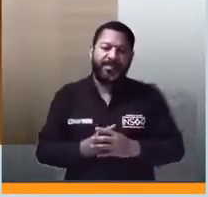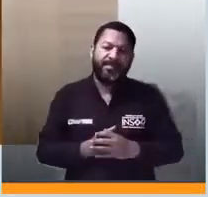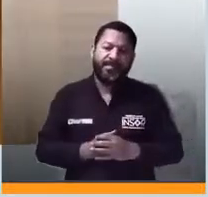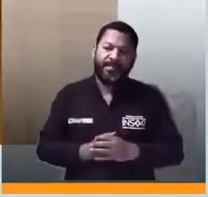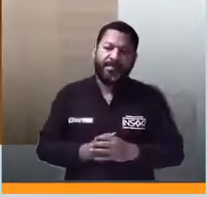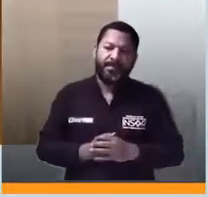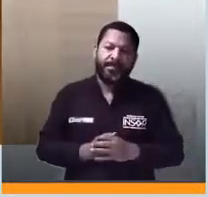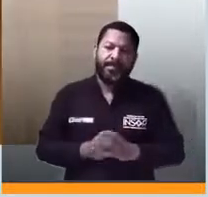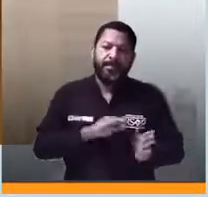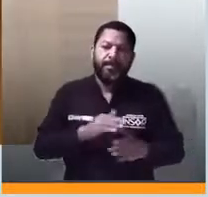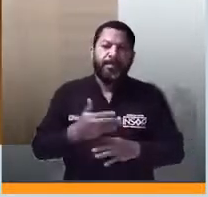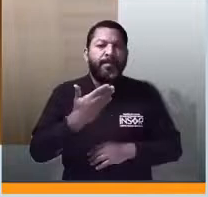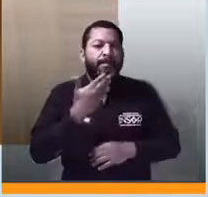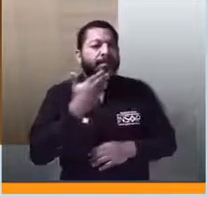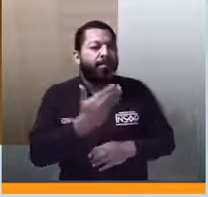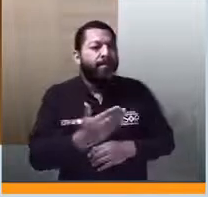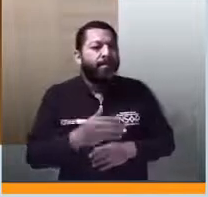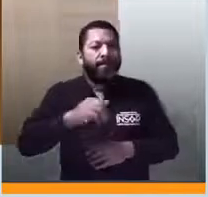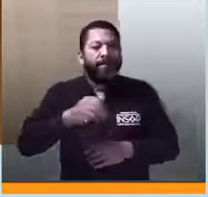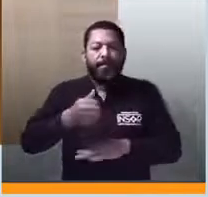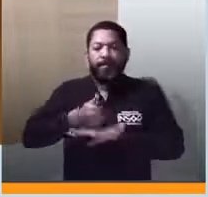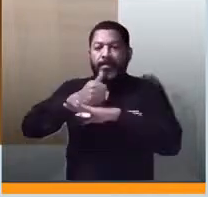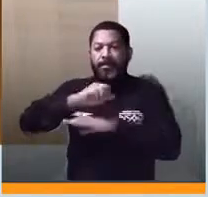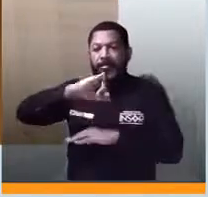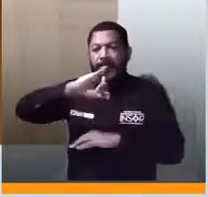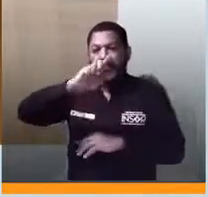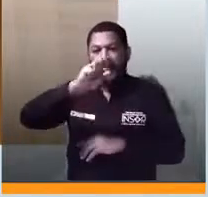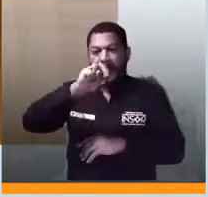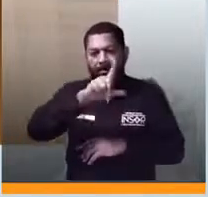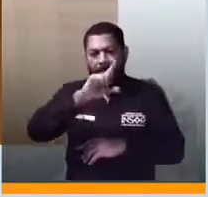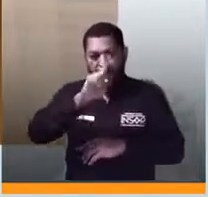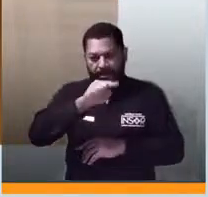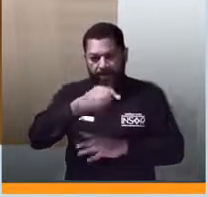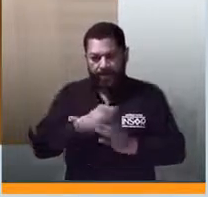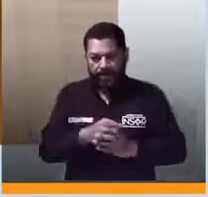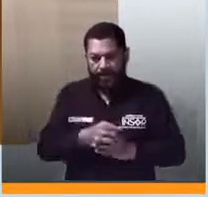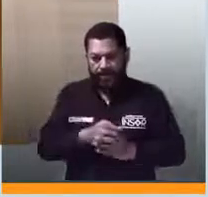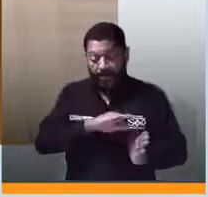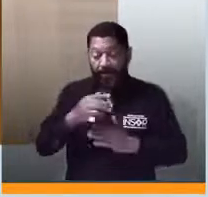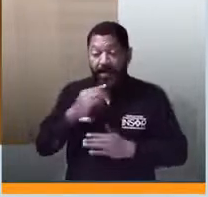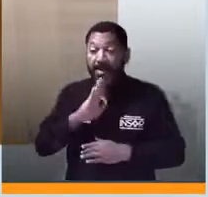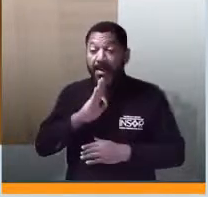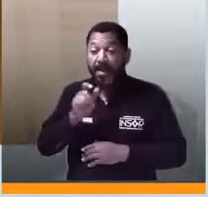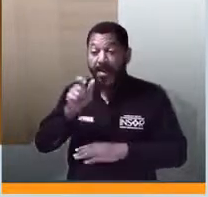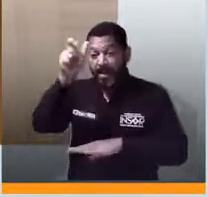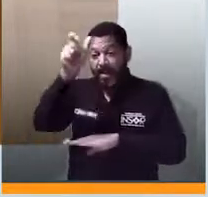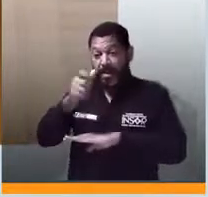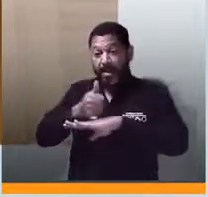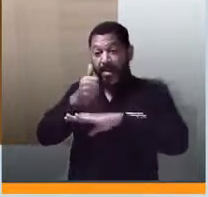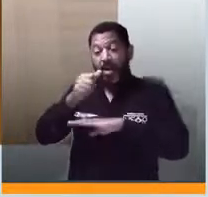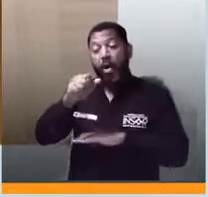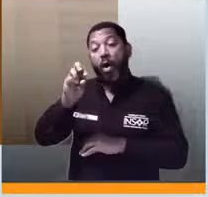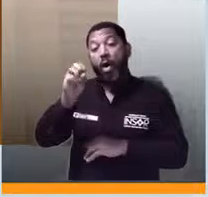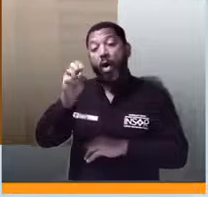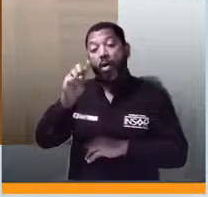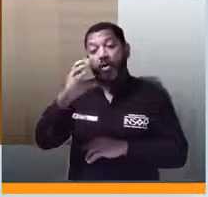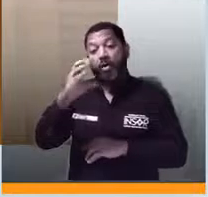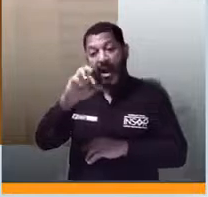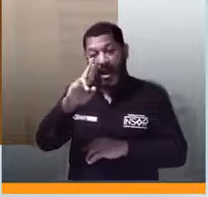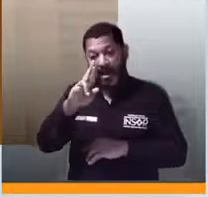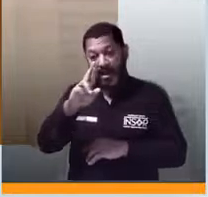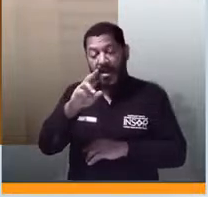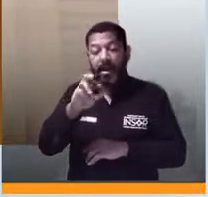Muchas gracias, Juan Luis. Le damos entonces ahora la palabra a Óscar Porras, rector de